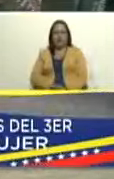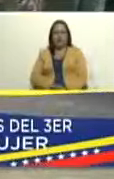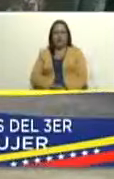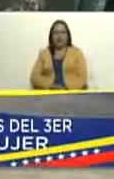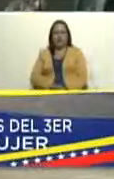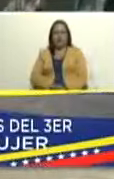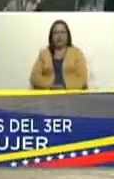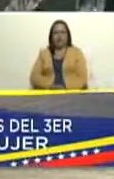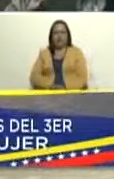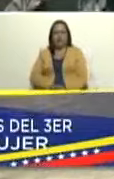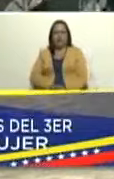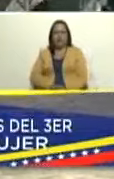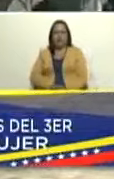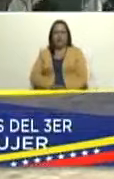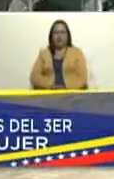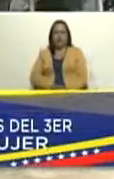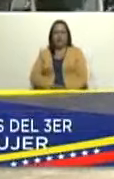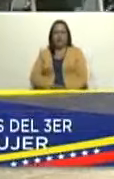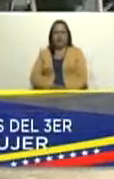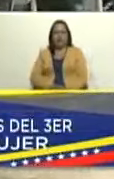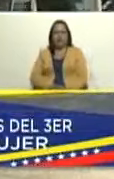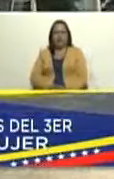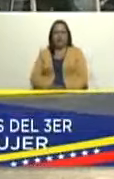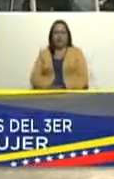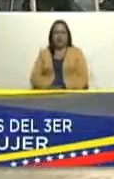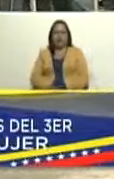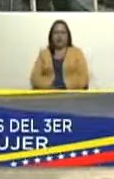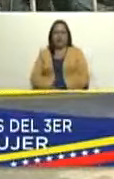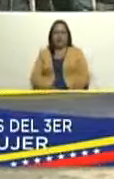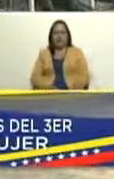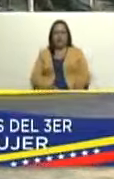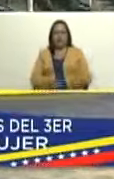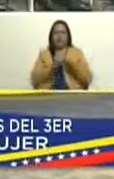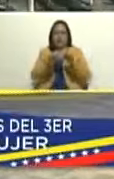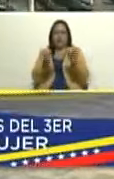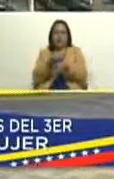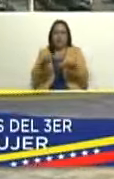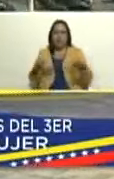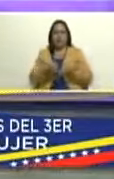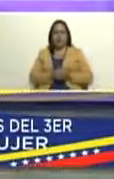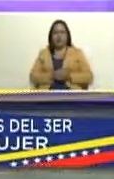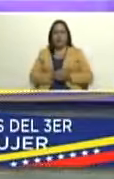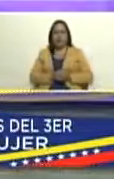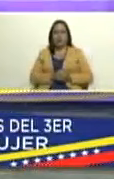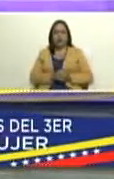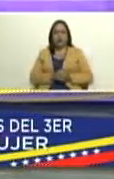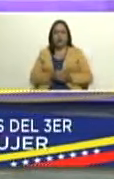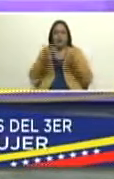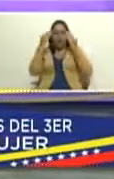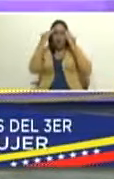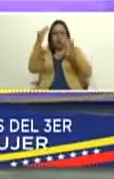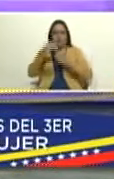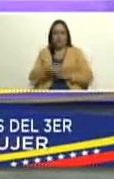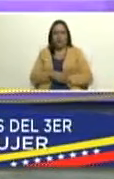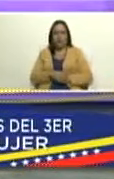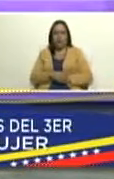continúan con el éxito. Bueno, mi saludo, señora vicepresidenta, Delcy